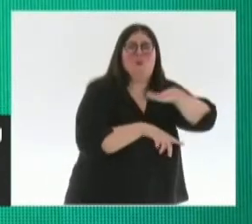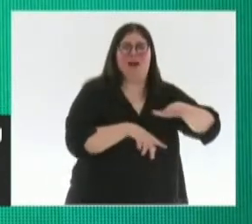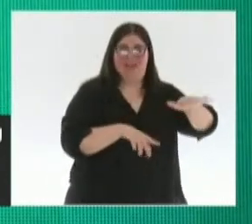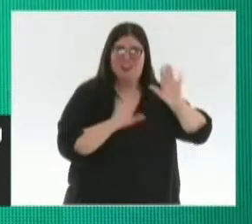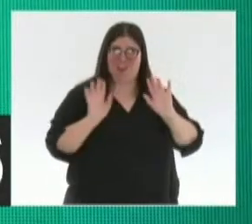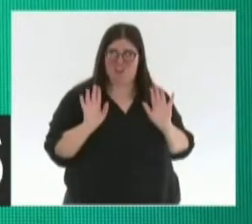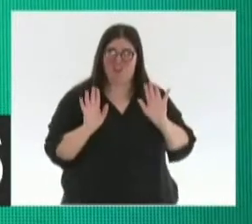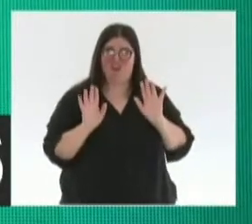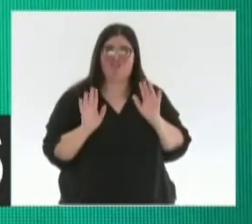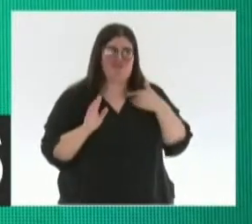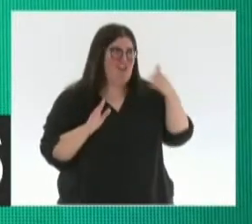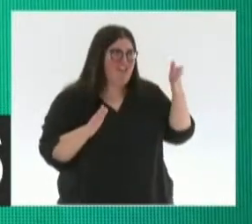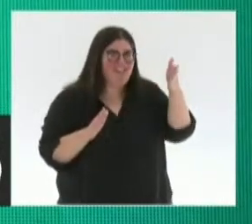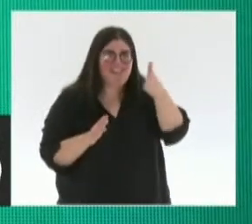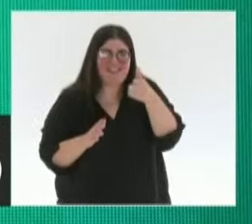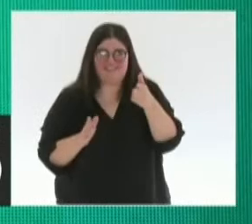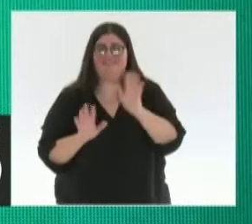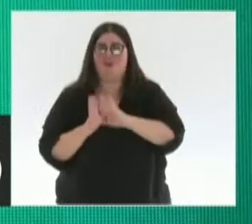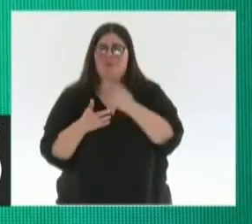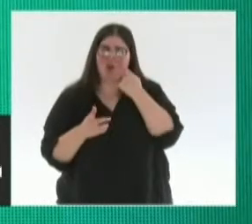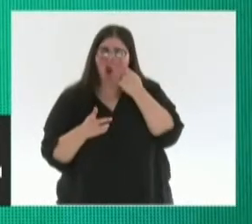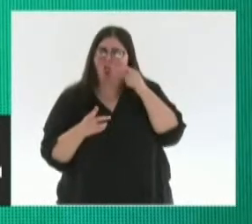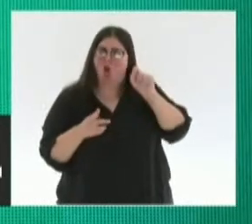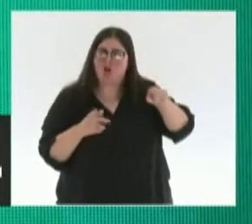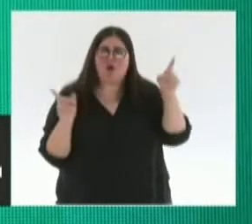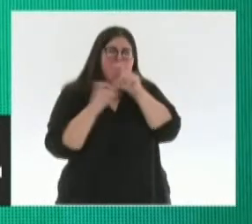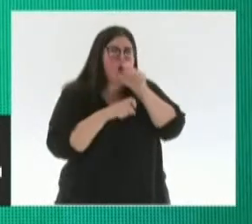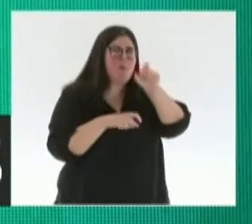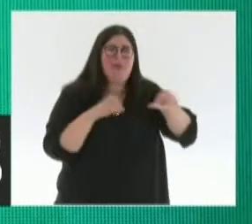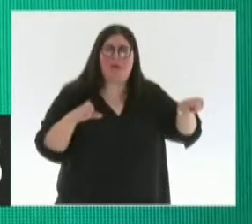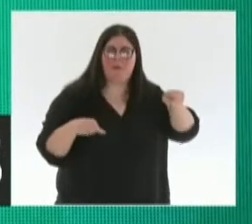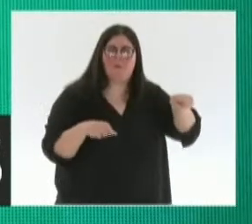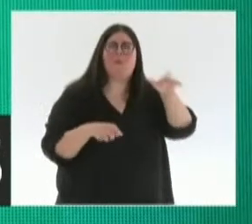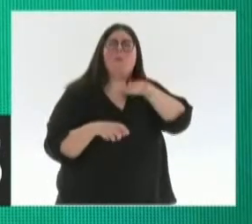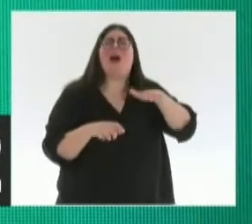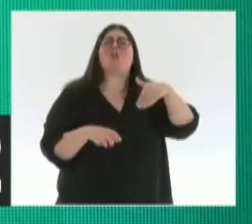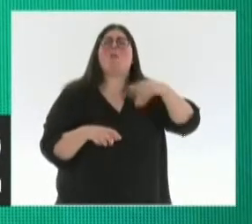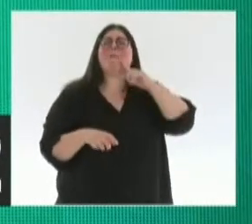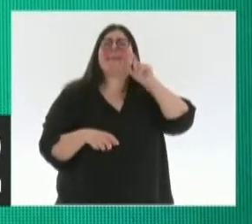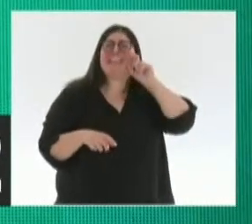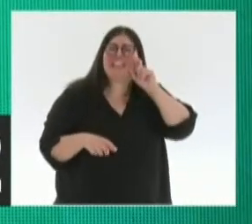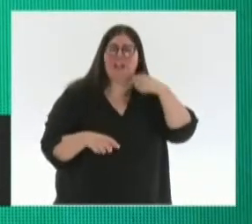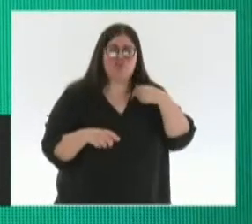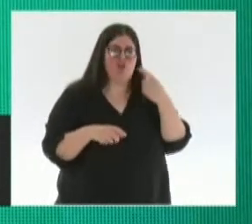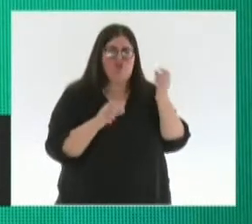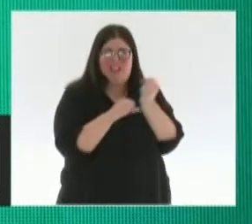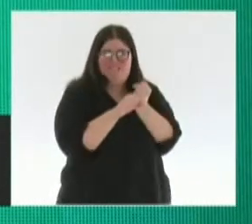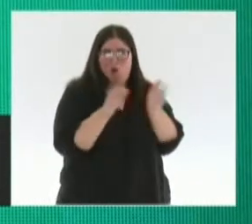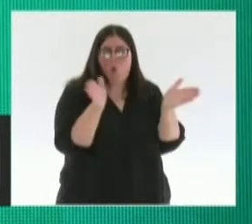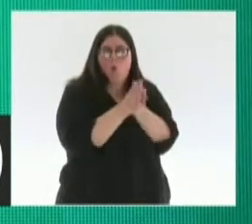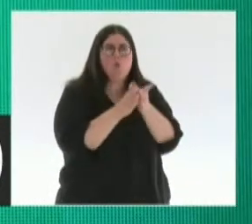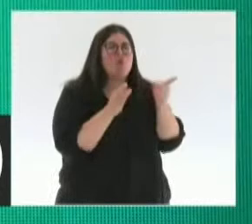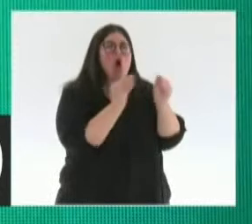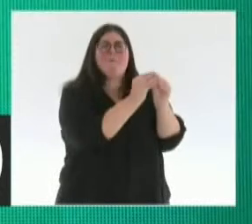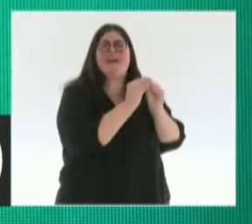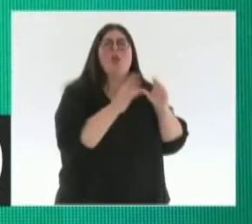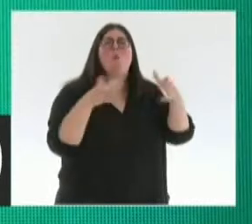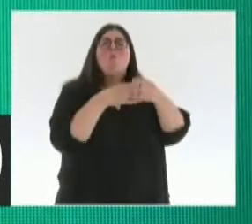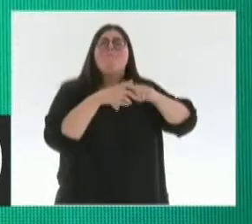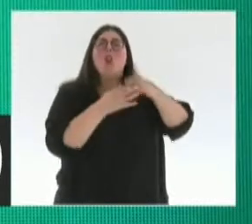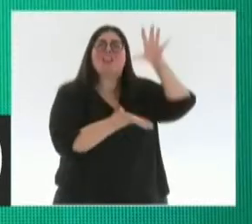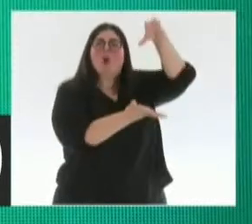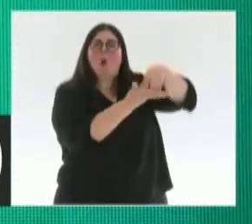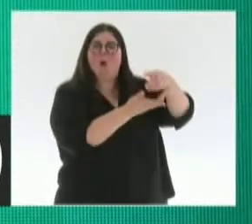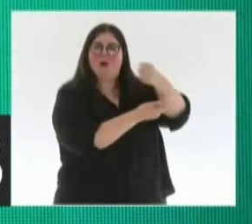problemas de los vecinos y las vecinas del barrio mitre Porque trabajo con muchos compañeros en una unidad básica a la vuelta